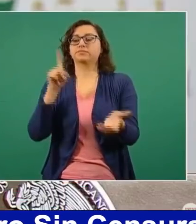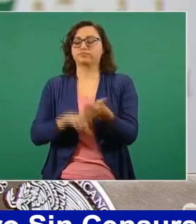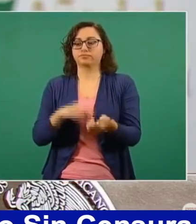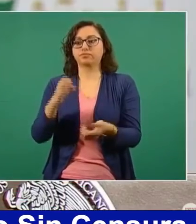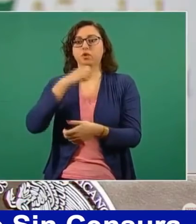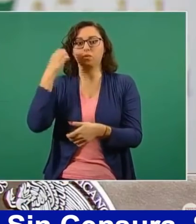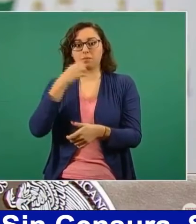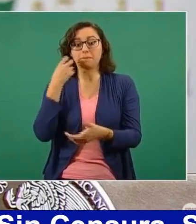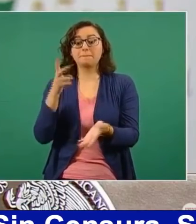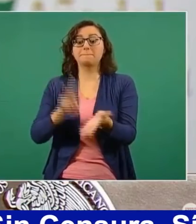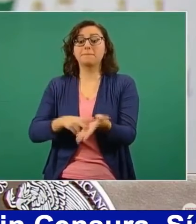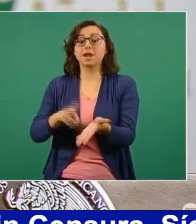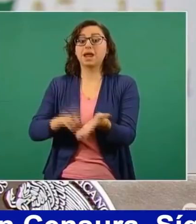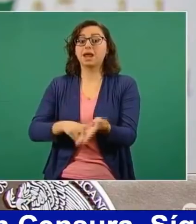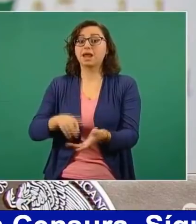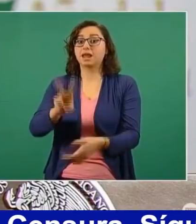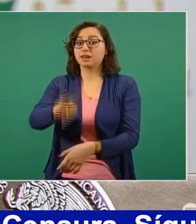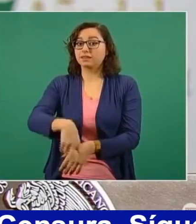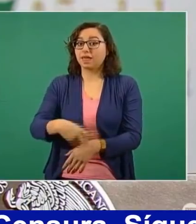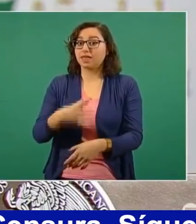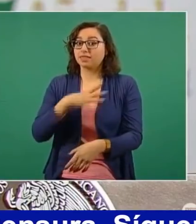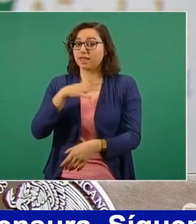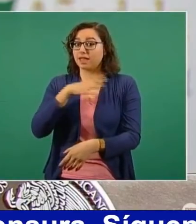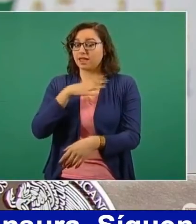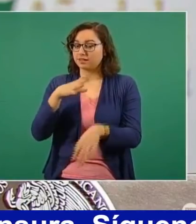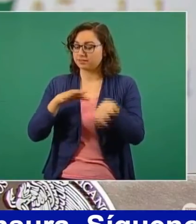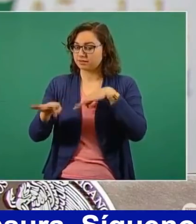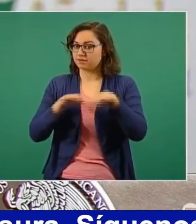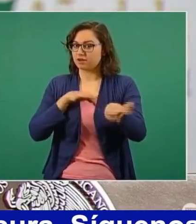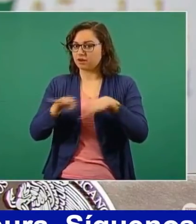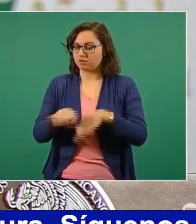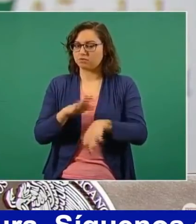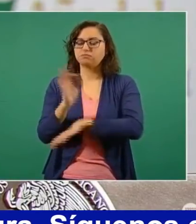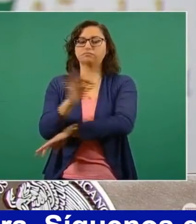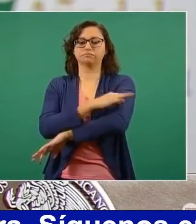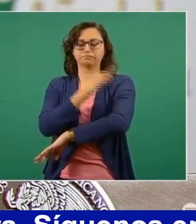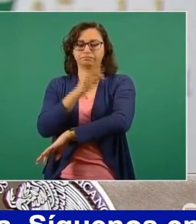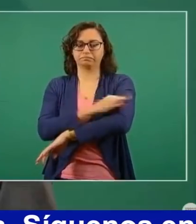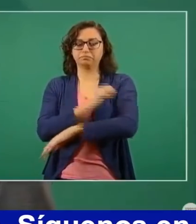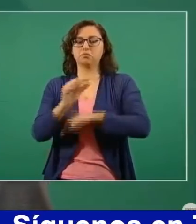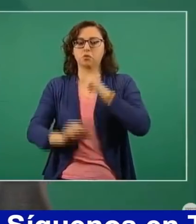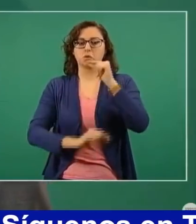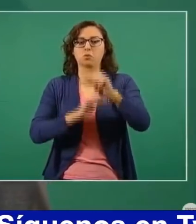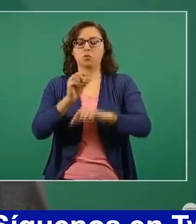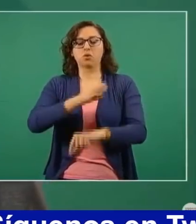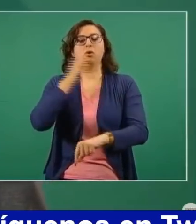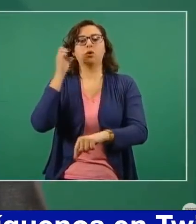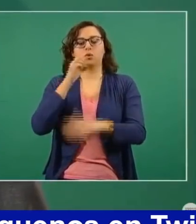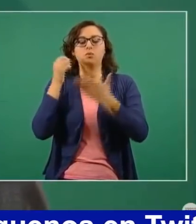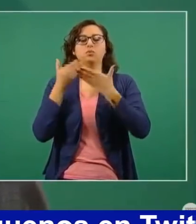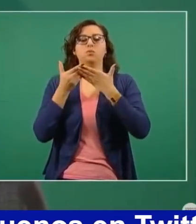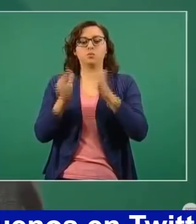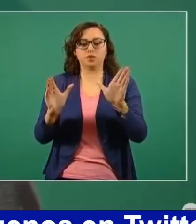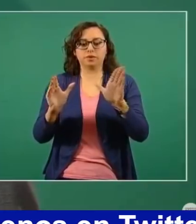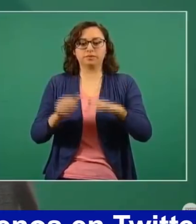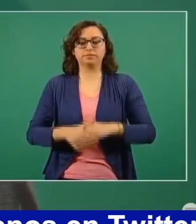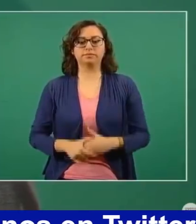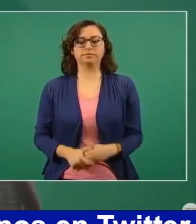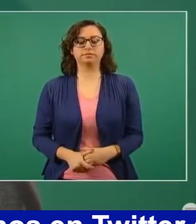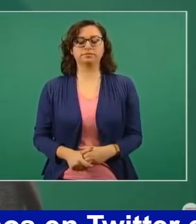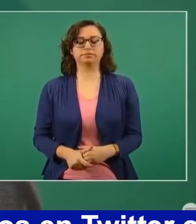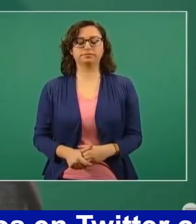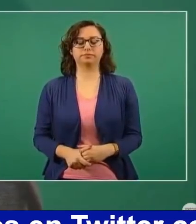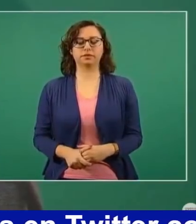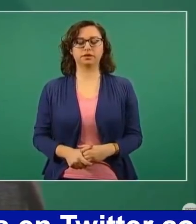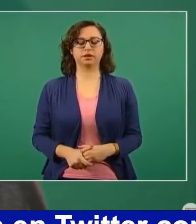ser vacunado su personal, porque el objetivo ahí es reabrir los centros educativos. Y estimamos